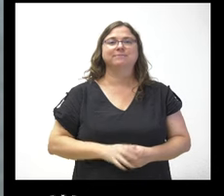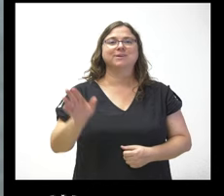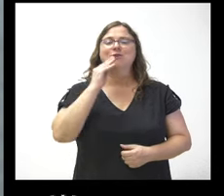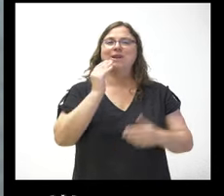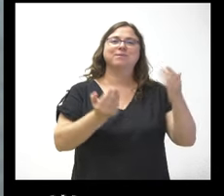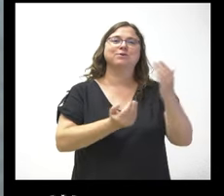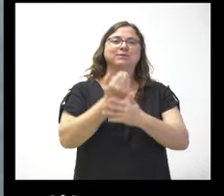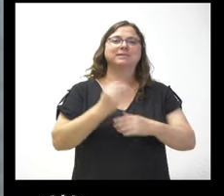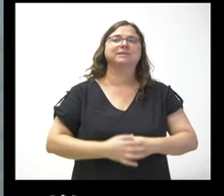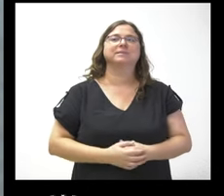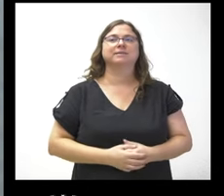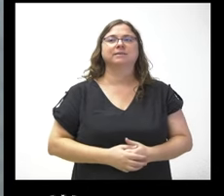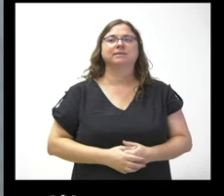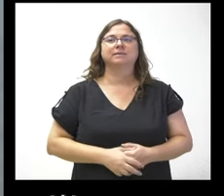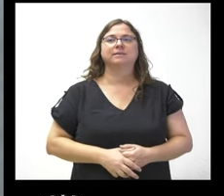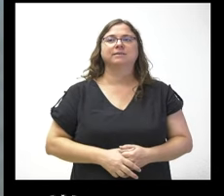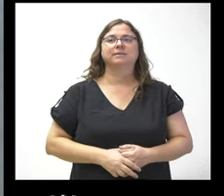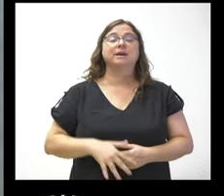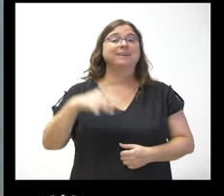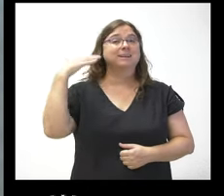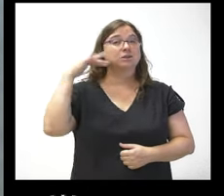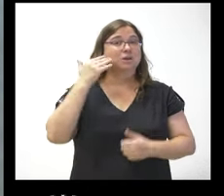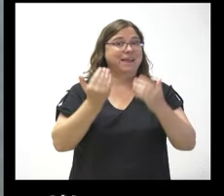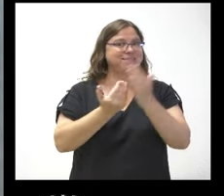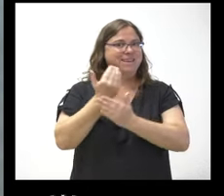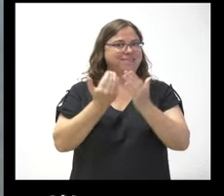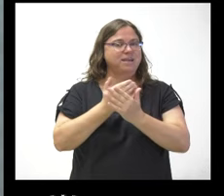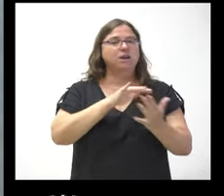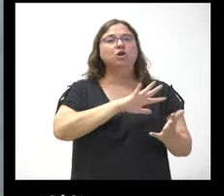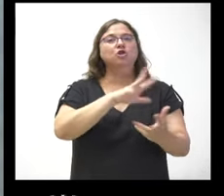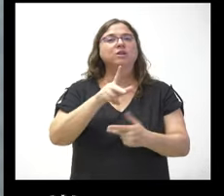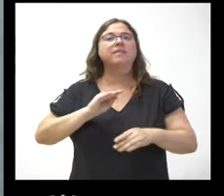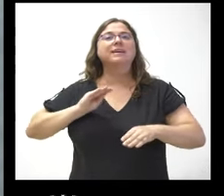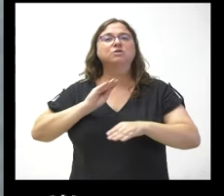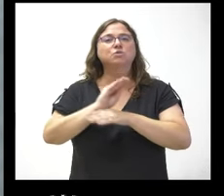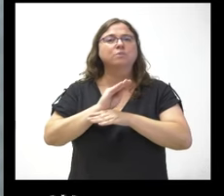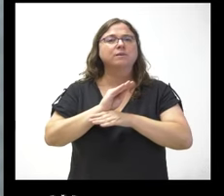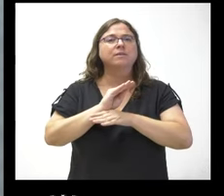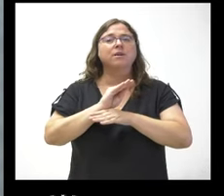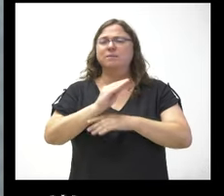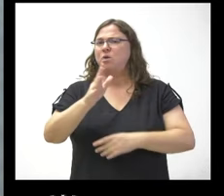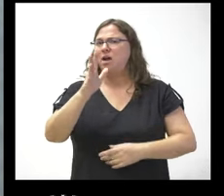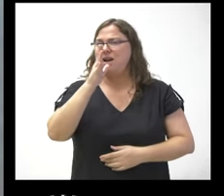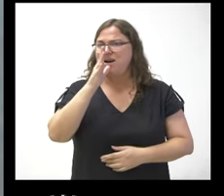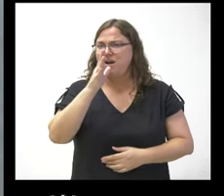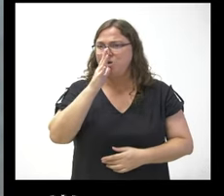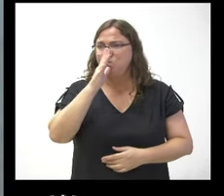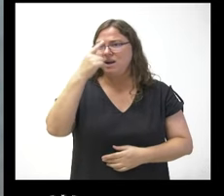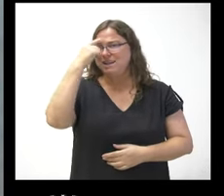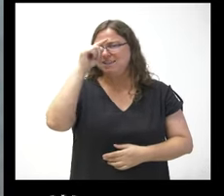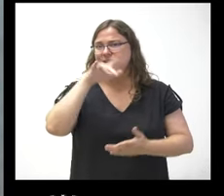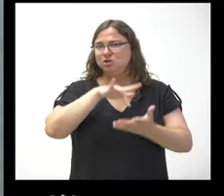días Buenos días Soria estos días son noticias las subvenciones del perte del agua sabemos está pendiente el